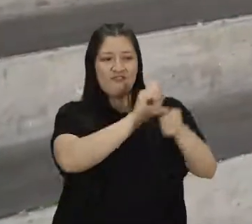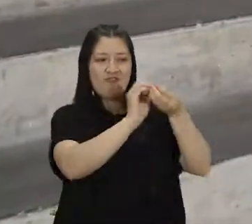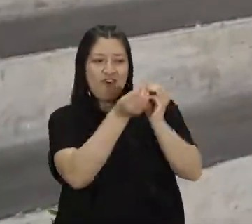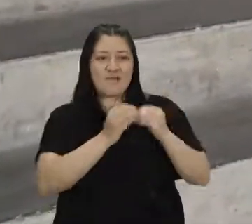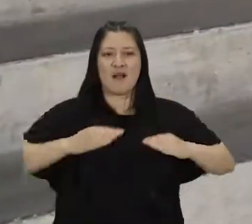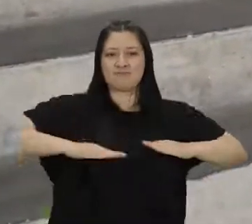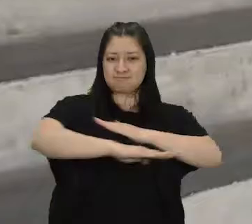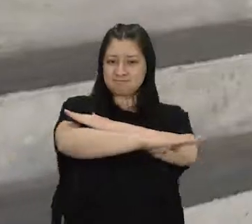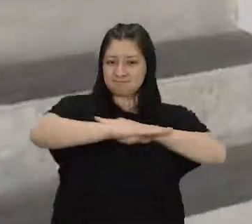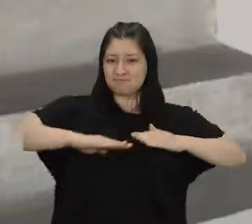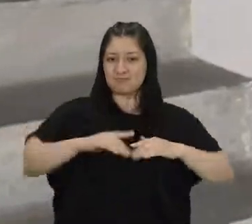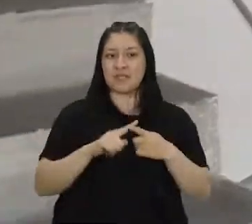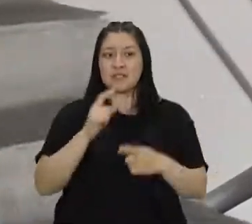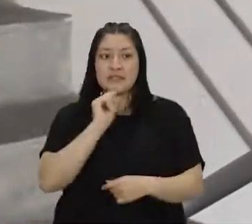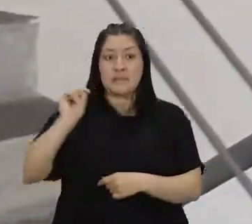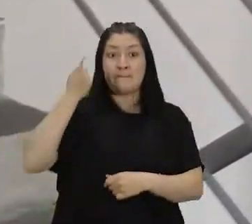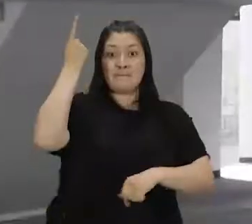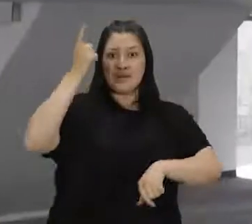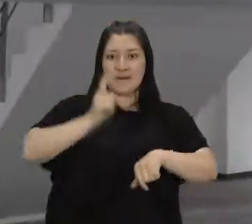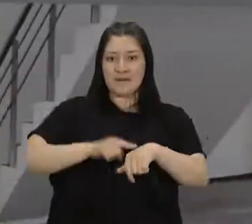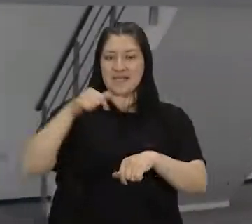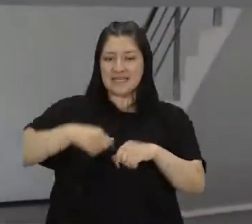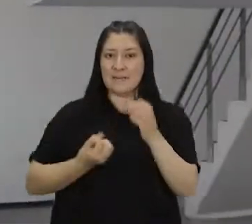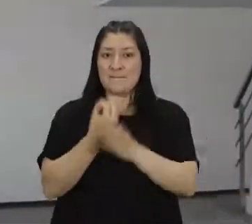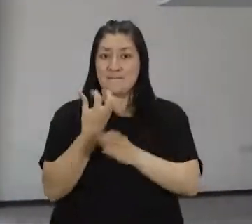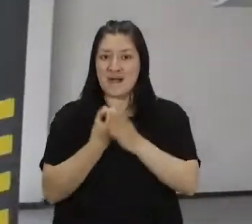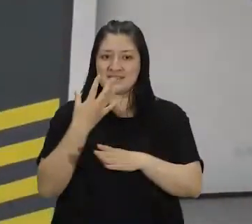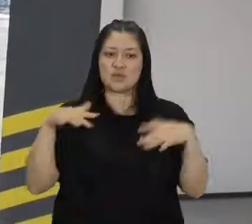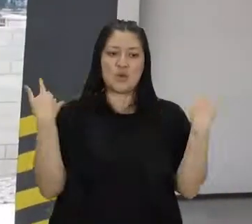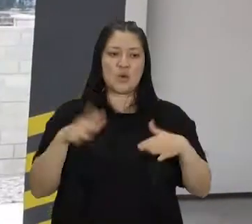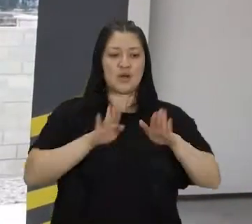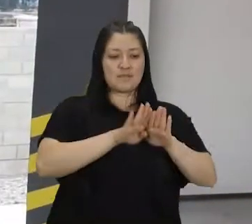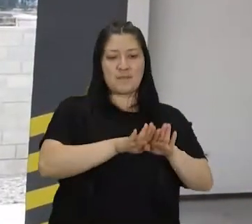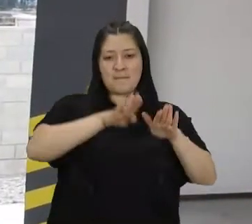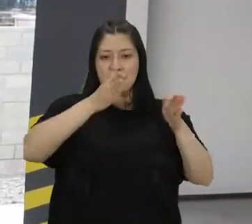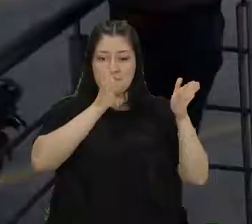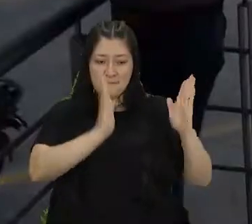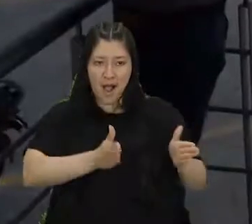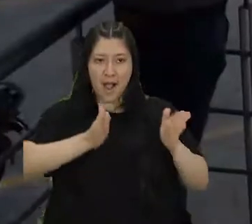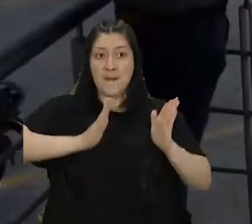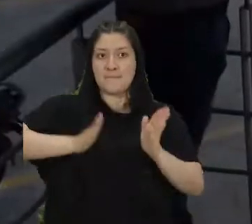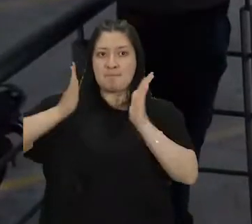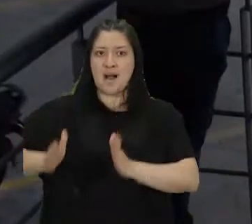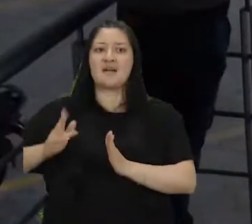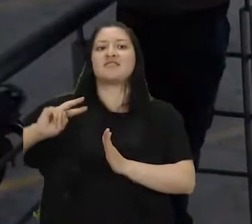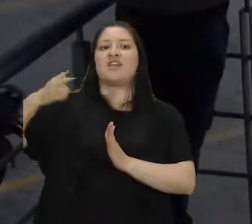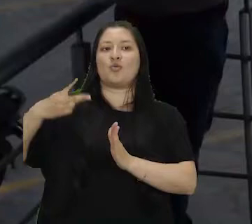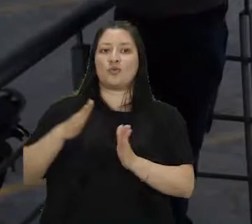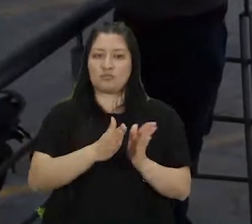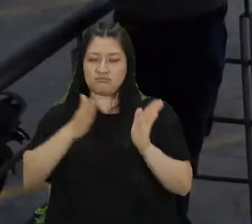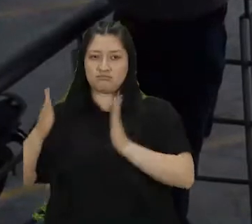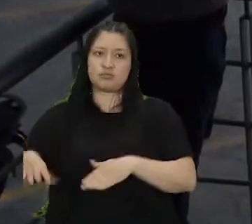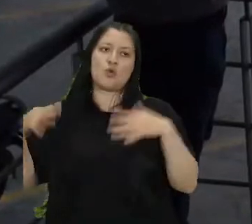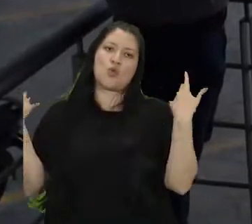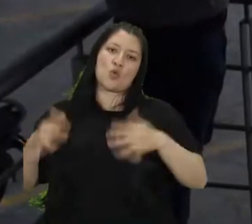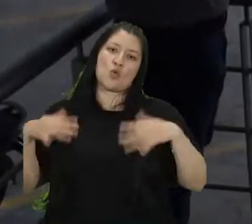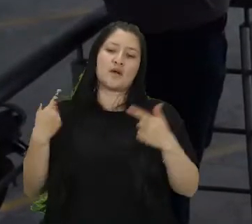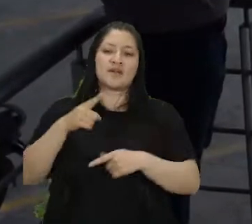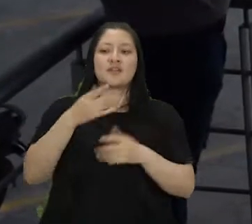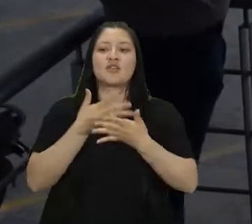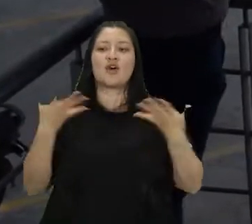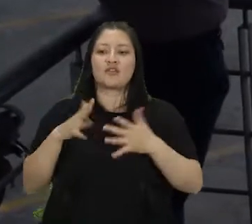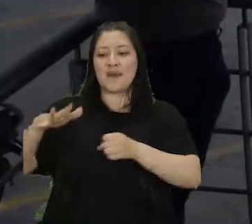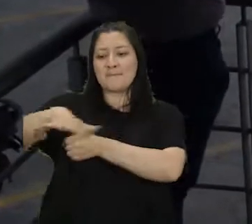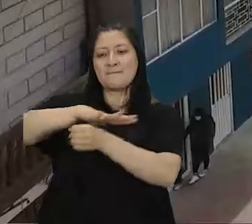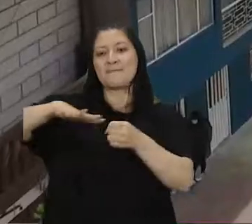momento que tiene construcción de patios y talleres en una etapa muy adelantada, uno de los patios ya finalizados, que es